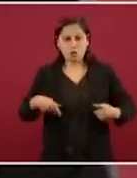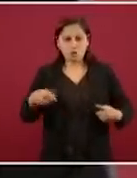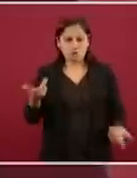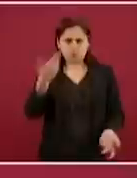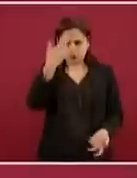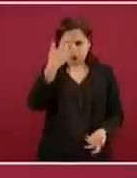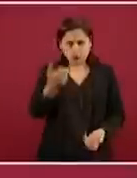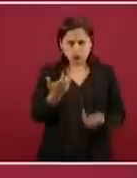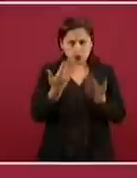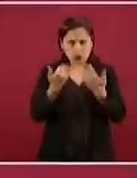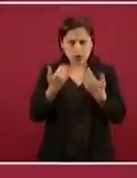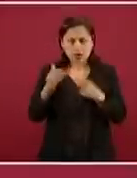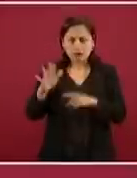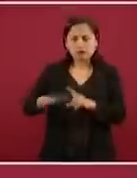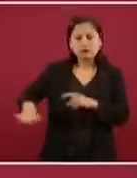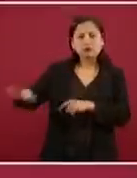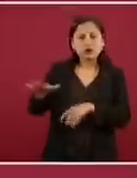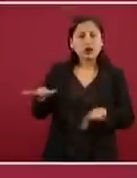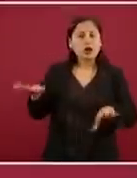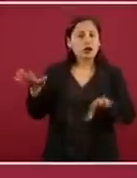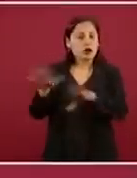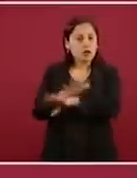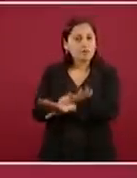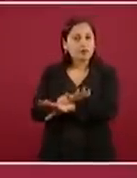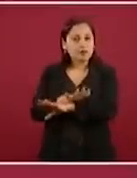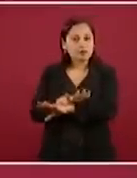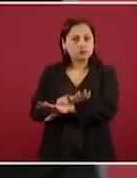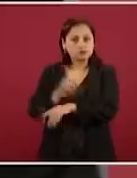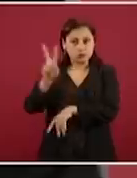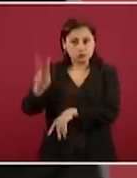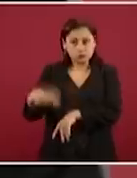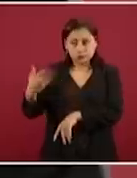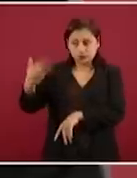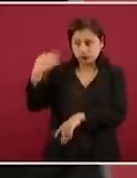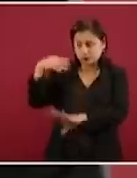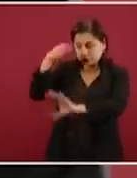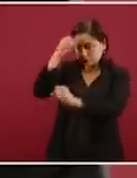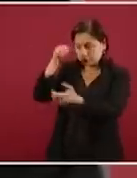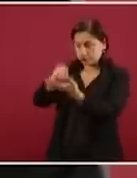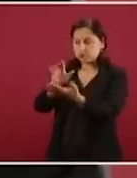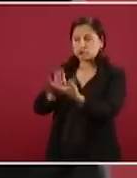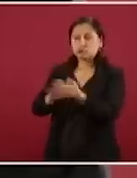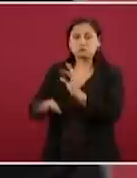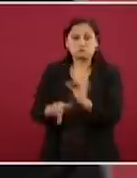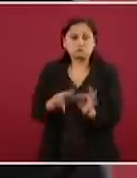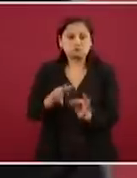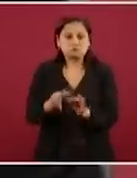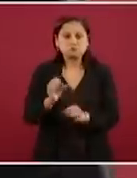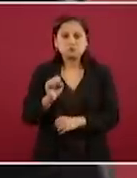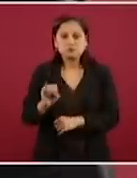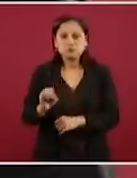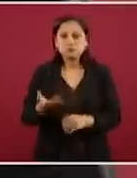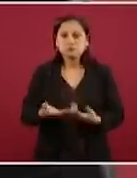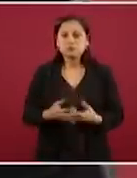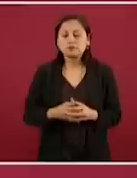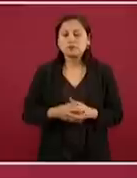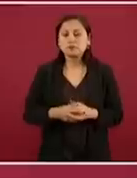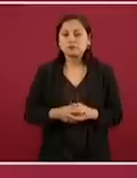porque ya no son las condiciones. Se cumplió con el acuerdo. Es decir,